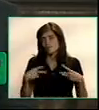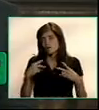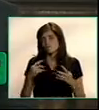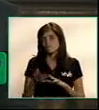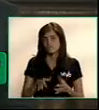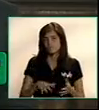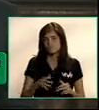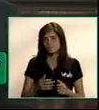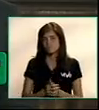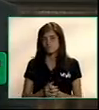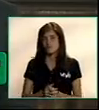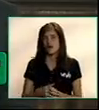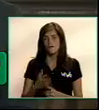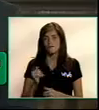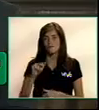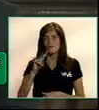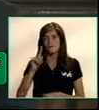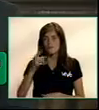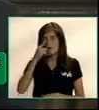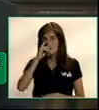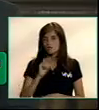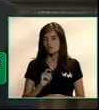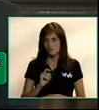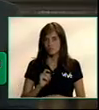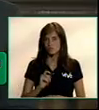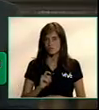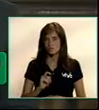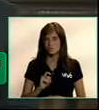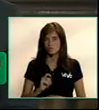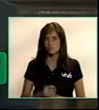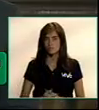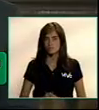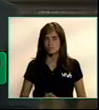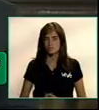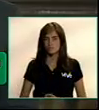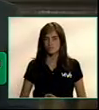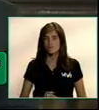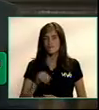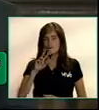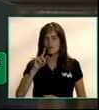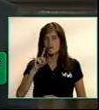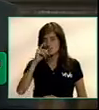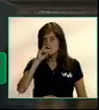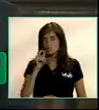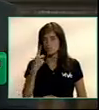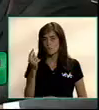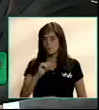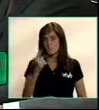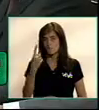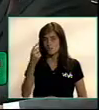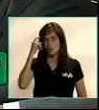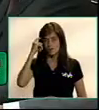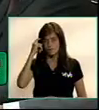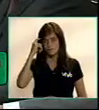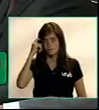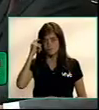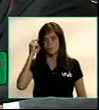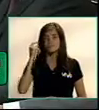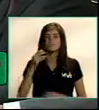pasaron 21 años, un mes y un día.